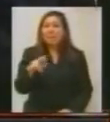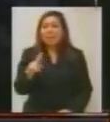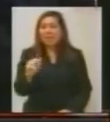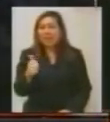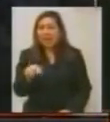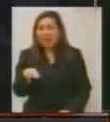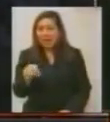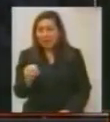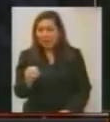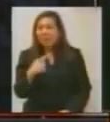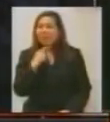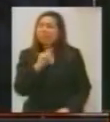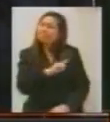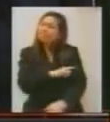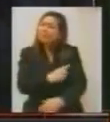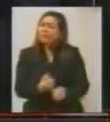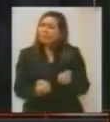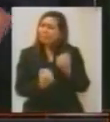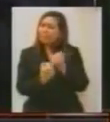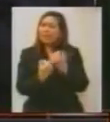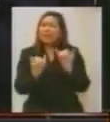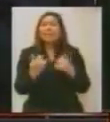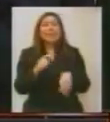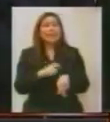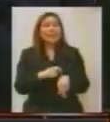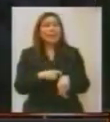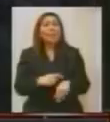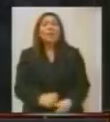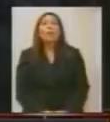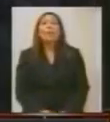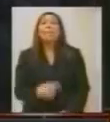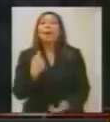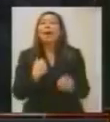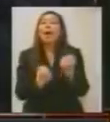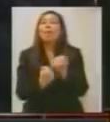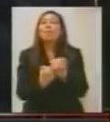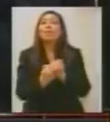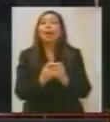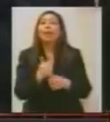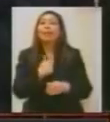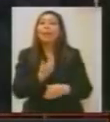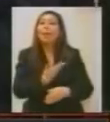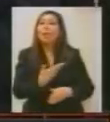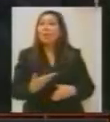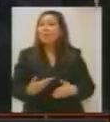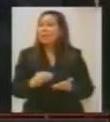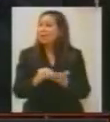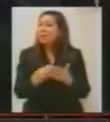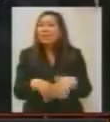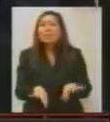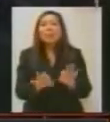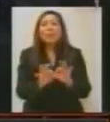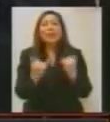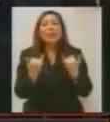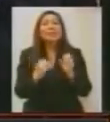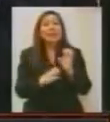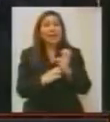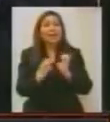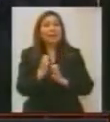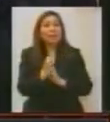Nuestro propósito es fortalecer la bancada en este periodo, apoyar las tareas de gobierno que son fundamentales en esta